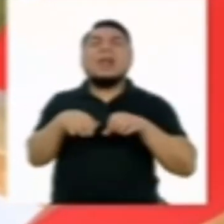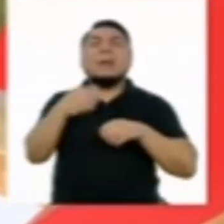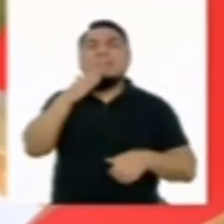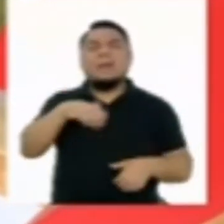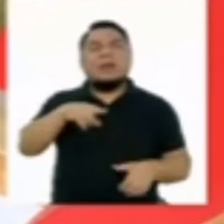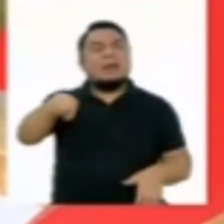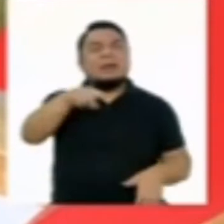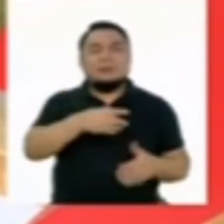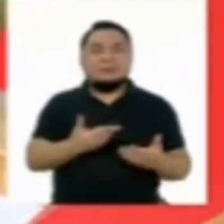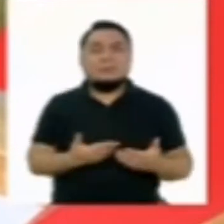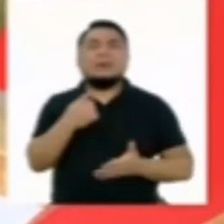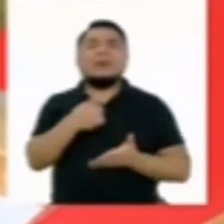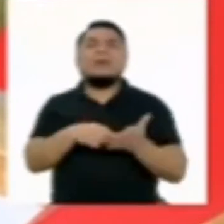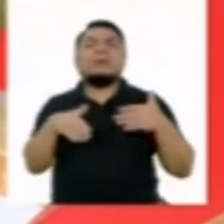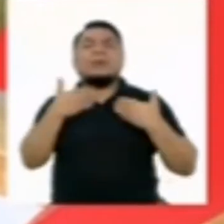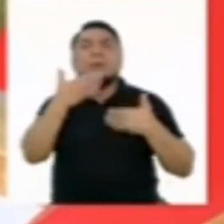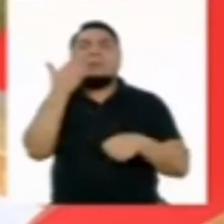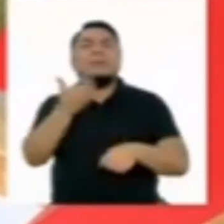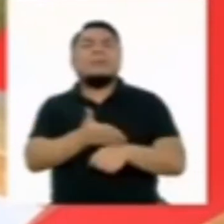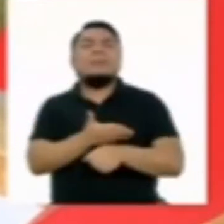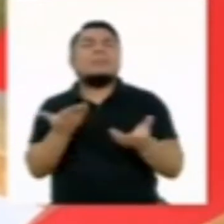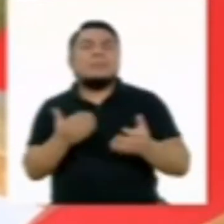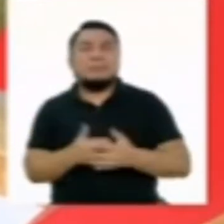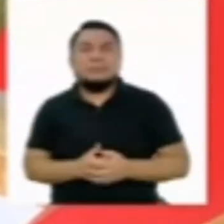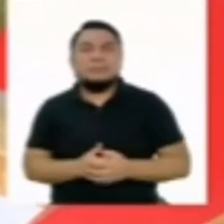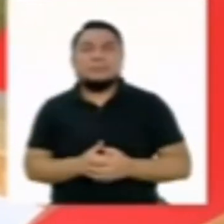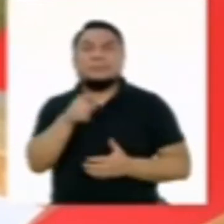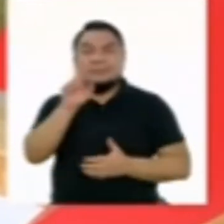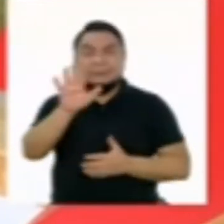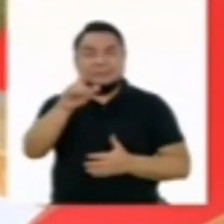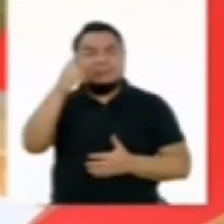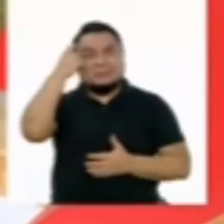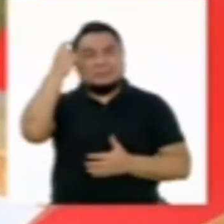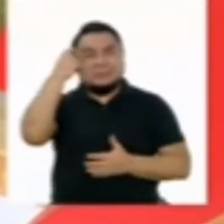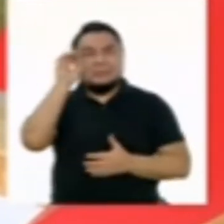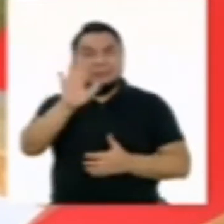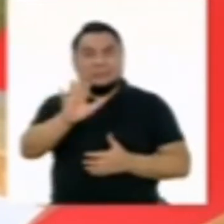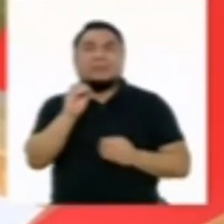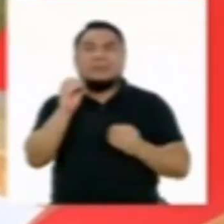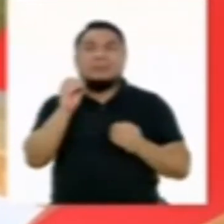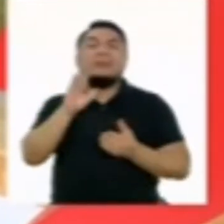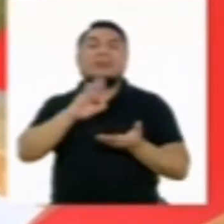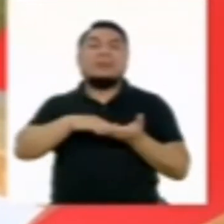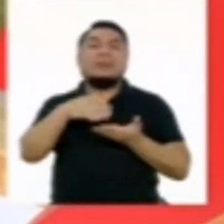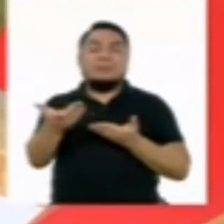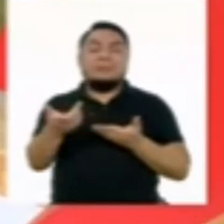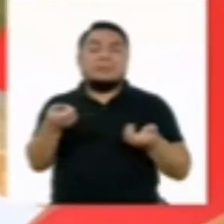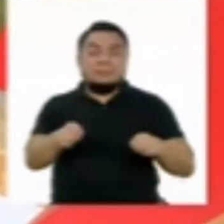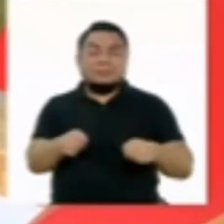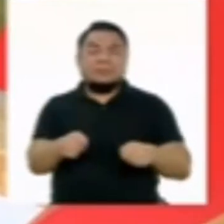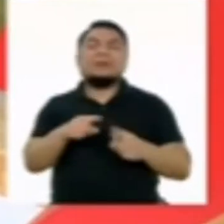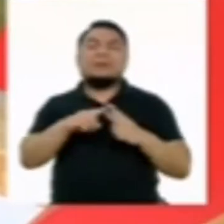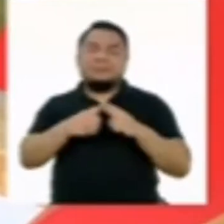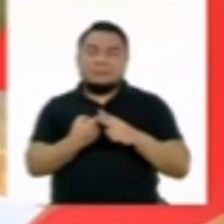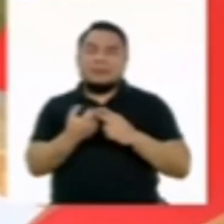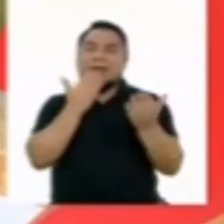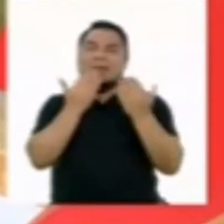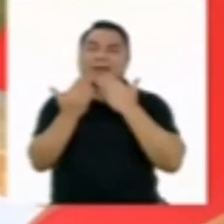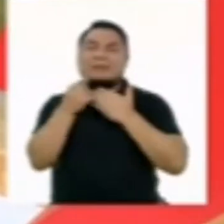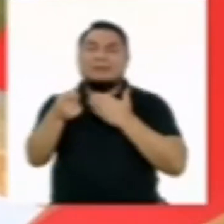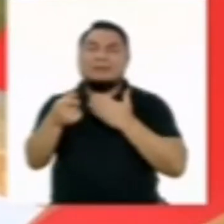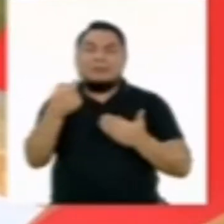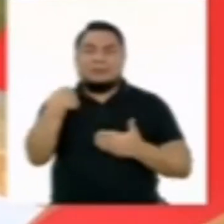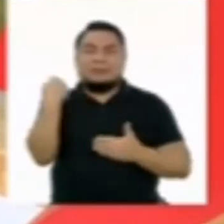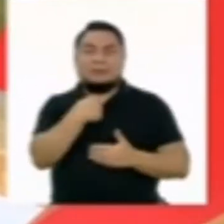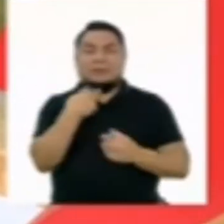mal? ¿Qué podemos mejorar? Quédense con estas preguntas en la cabeza porque después de la pausa empezaremos a hablar